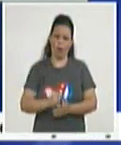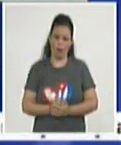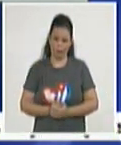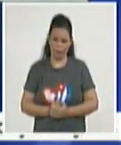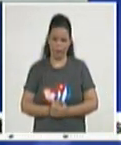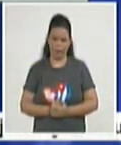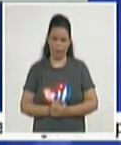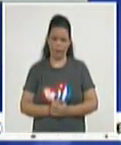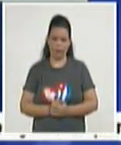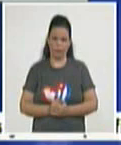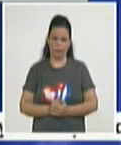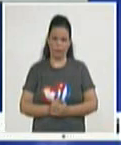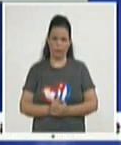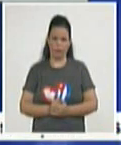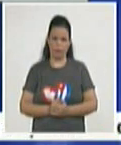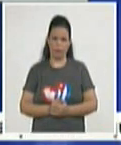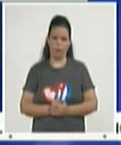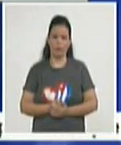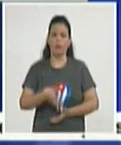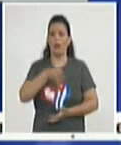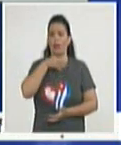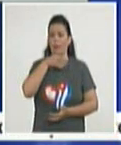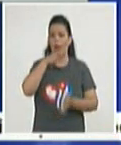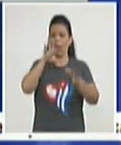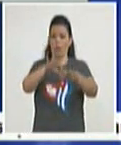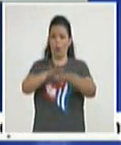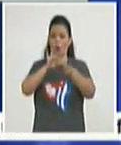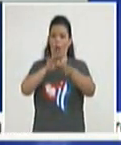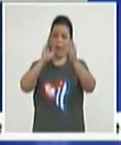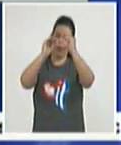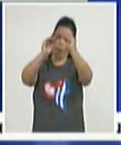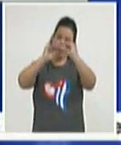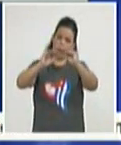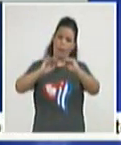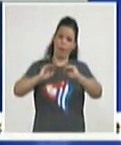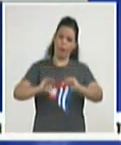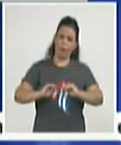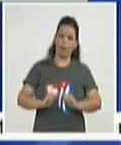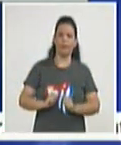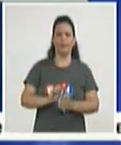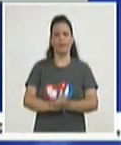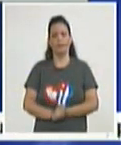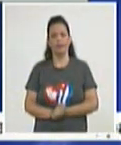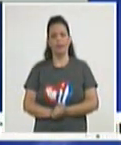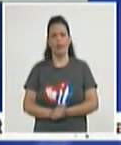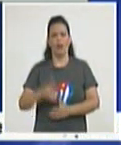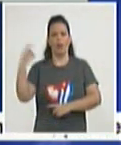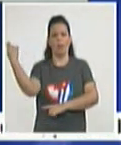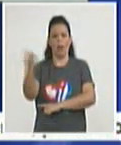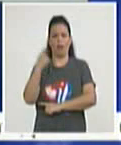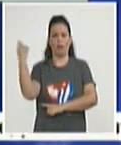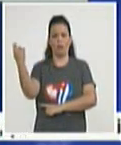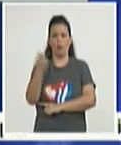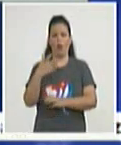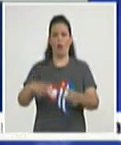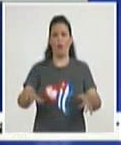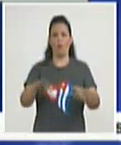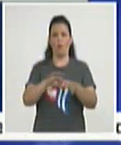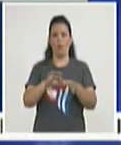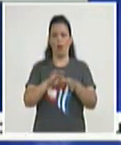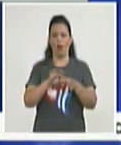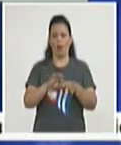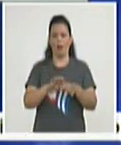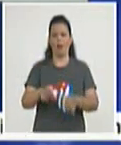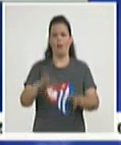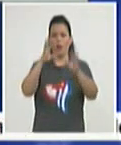mayor incidencia a menor, pues ahí tienen a Mantua, a Guane, a Viñales, Fomento,